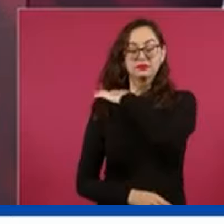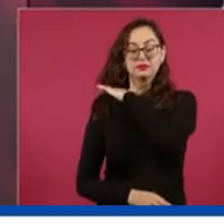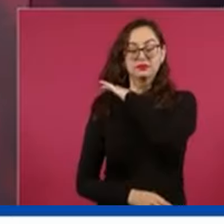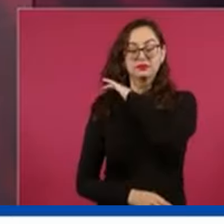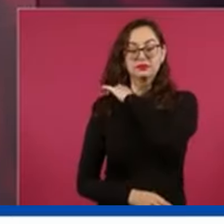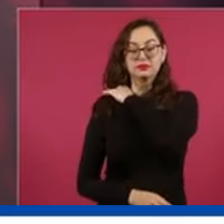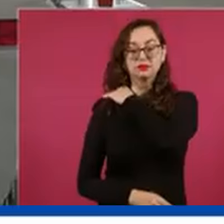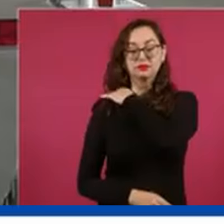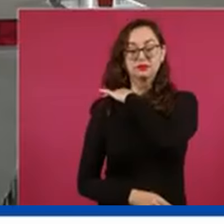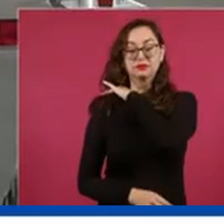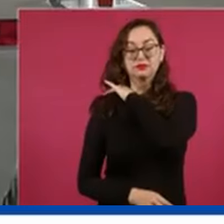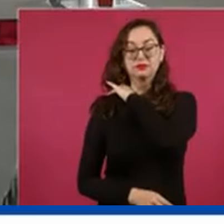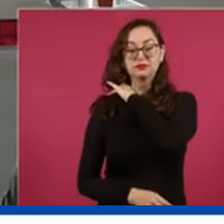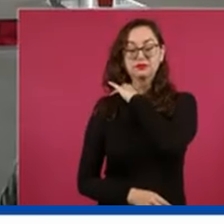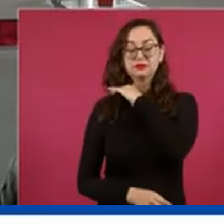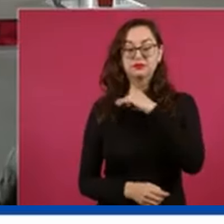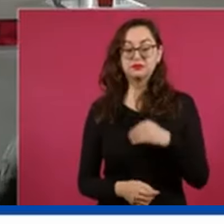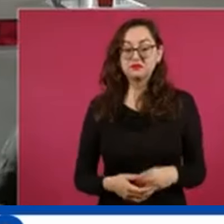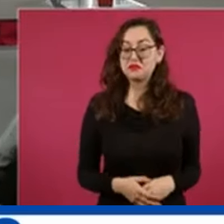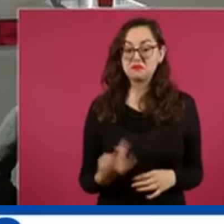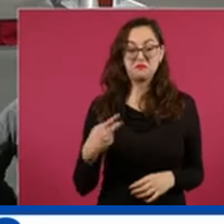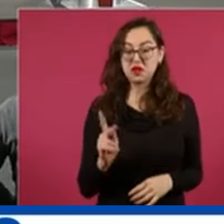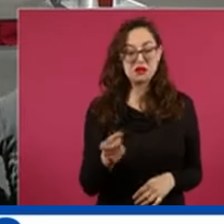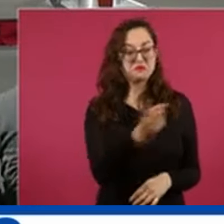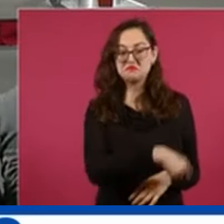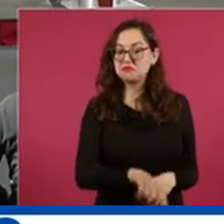Pero por lo que veo no cambia.